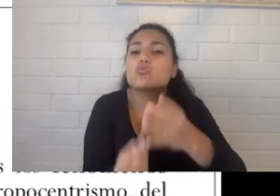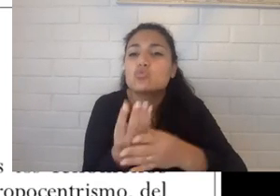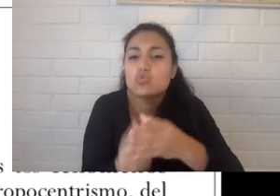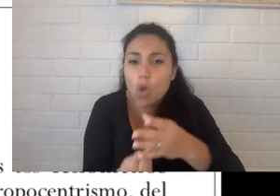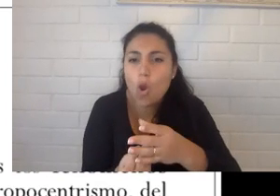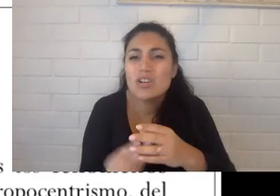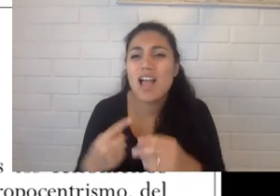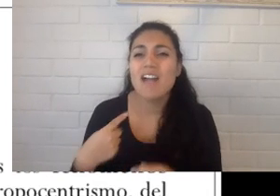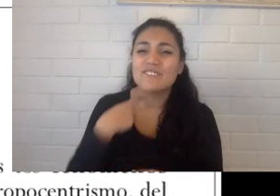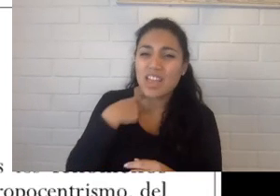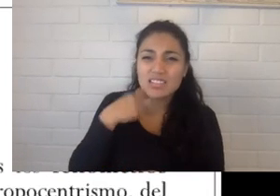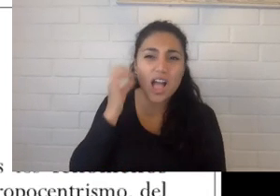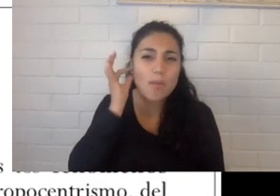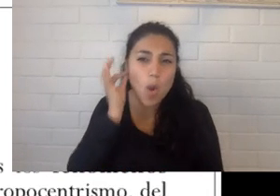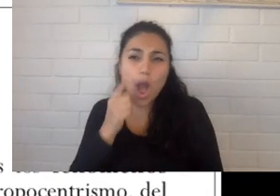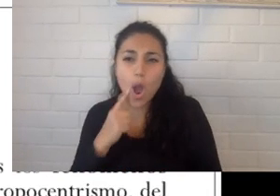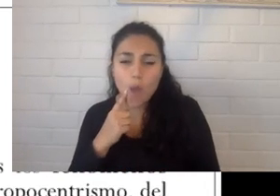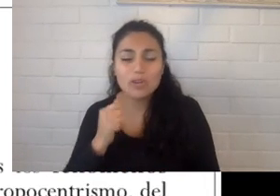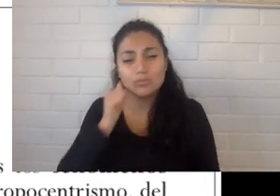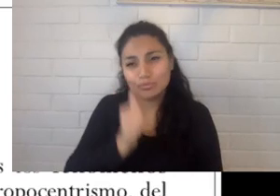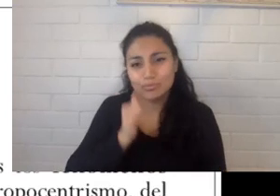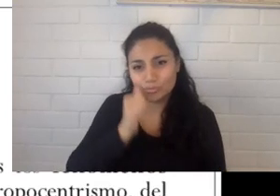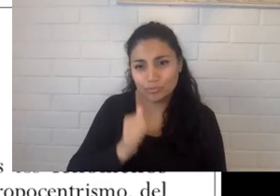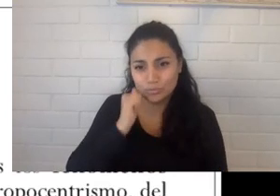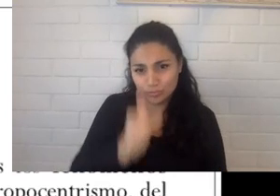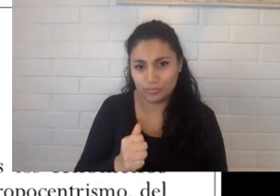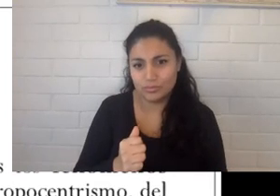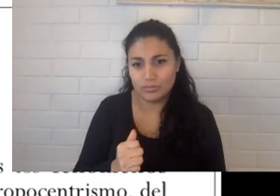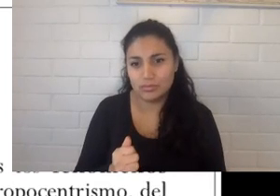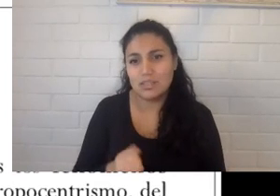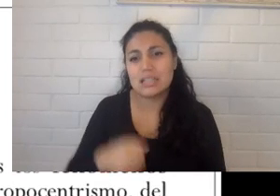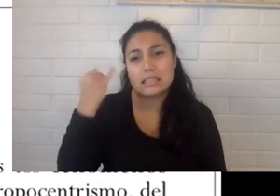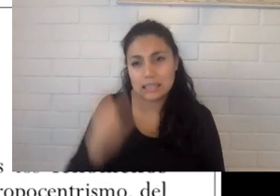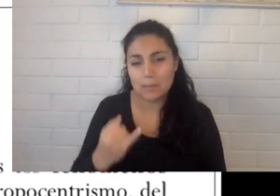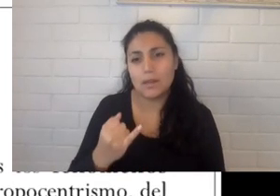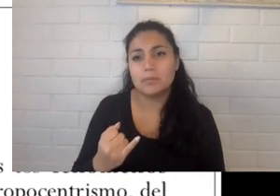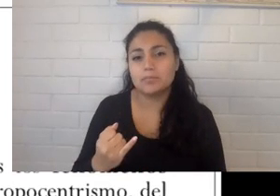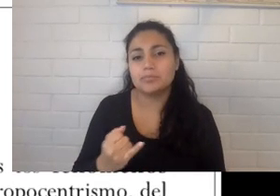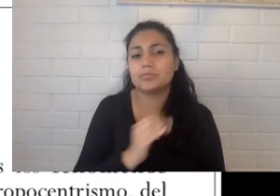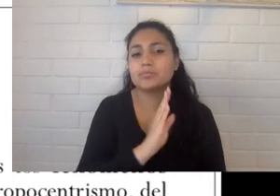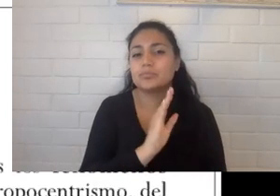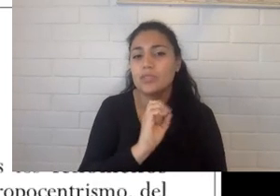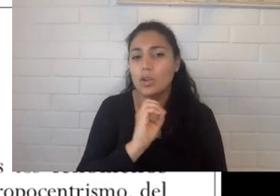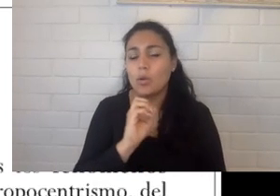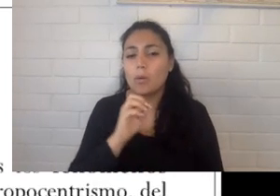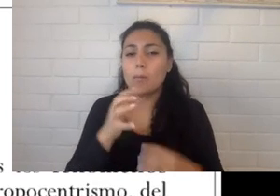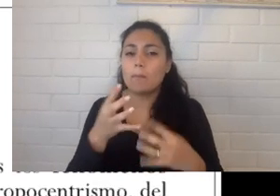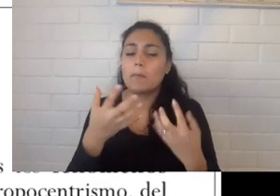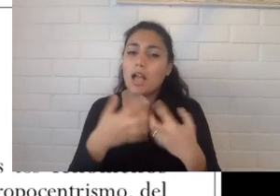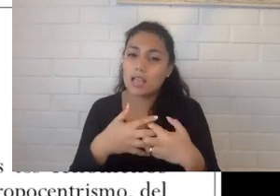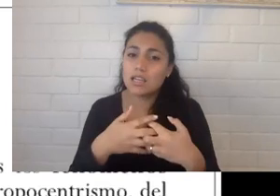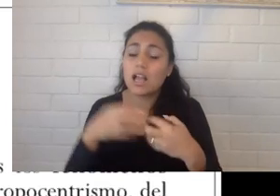hombre y a la mujer en su cotidianía, ¿ya? Y que siempre vamos a entender que la biomecánica es interdisciplinar,